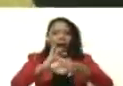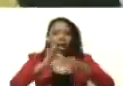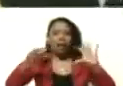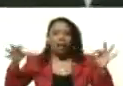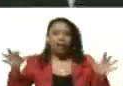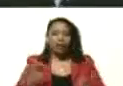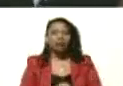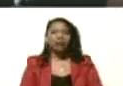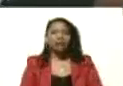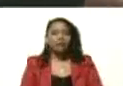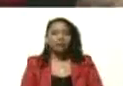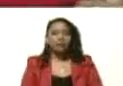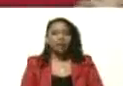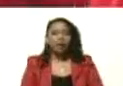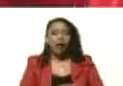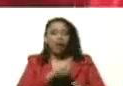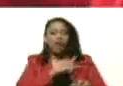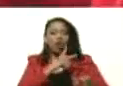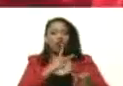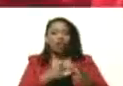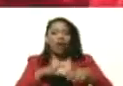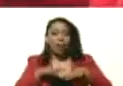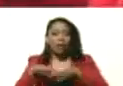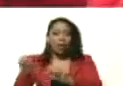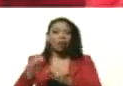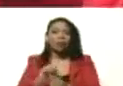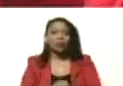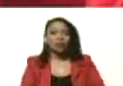cadenas que por voluntad del imperialismo